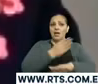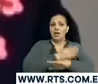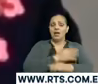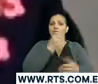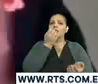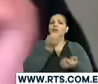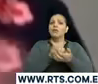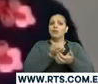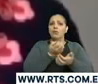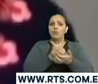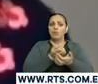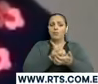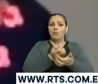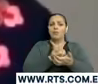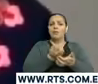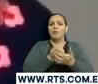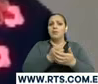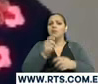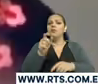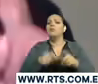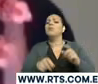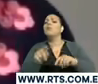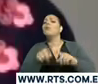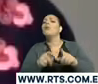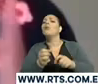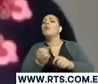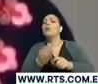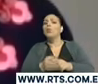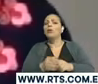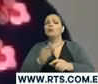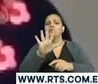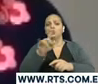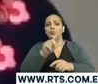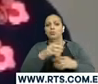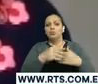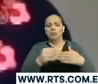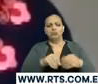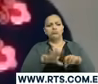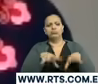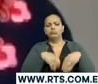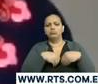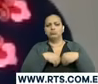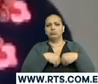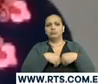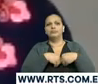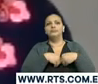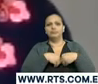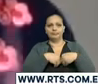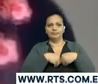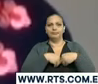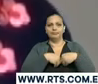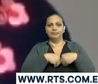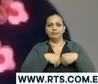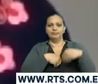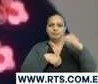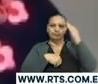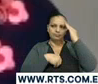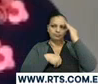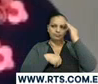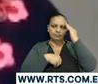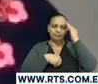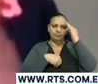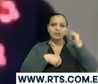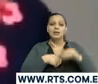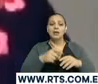adecuado el precio, cuidando los intereses de Pichincha, pero también las bolsas necesarias para evitar que exista fuga de los